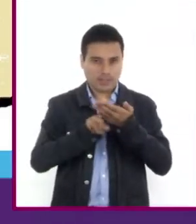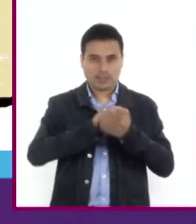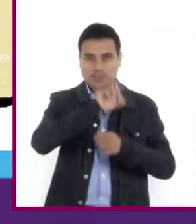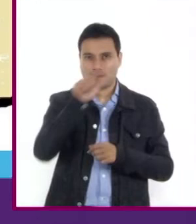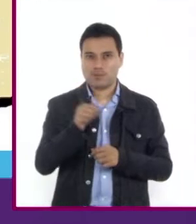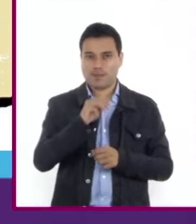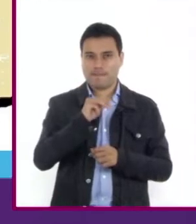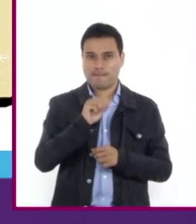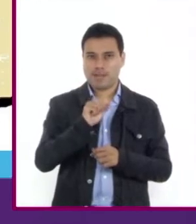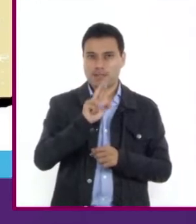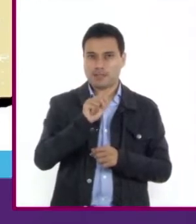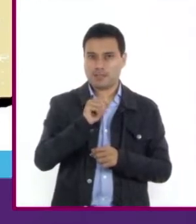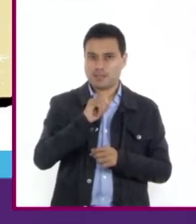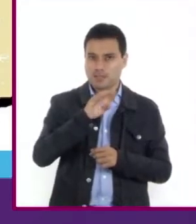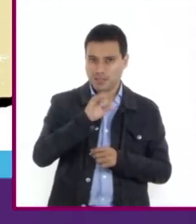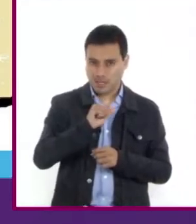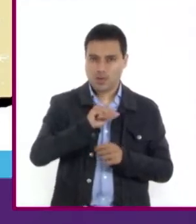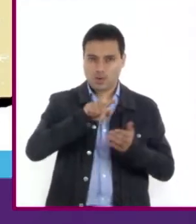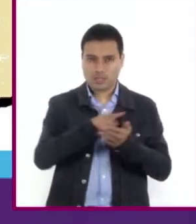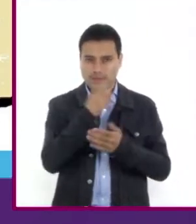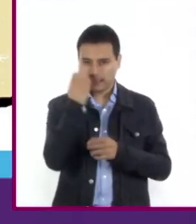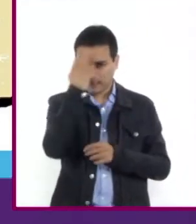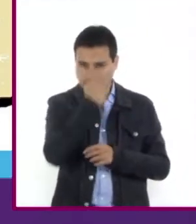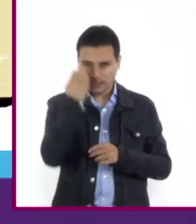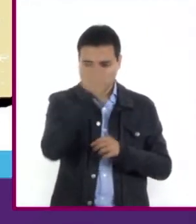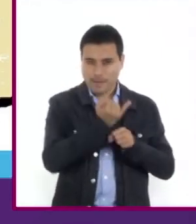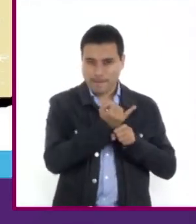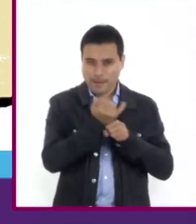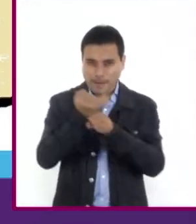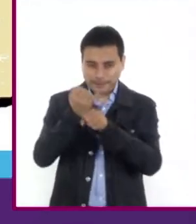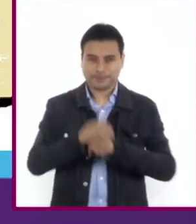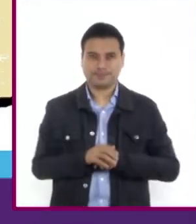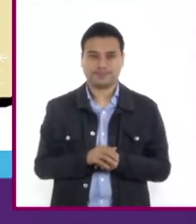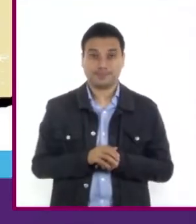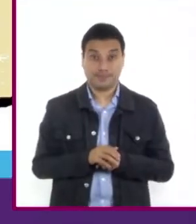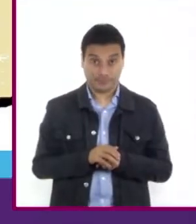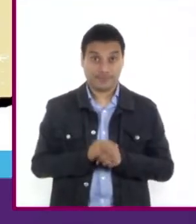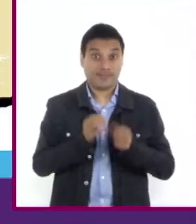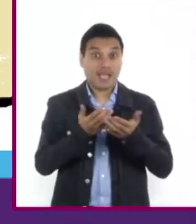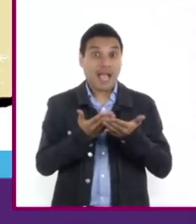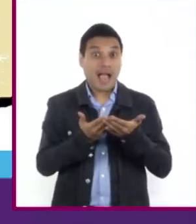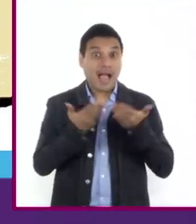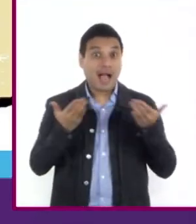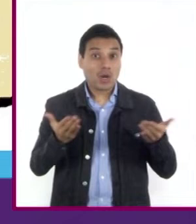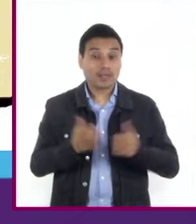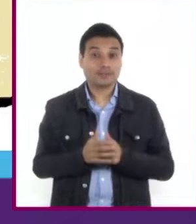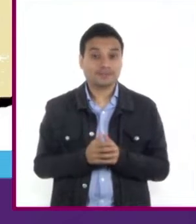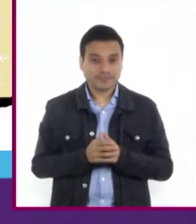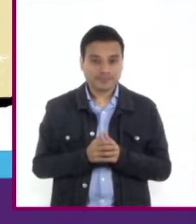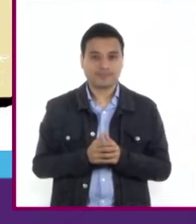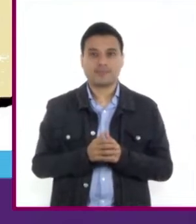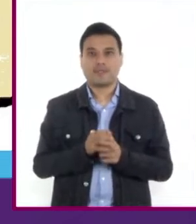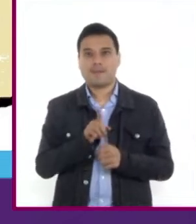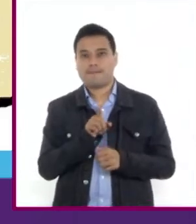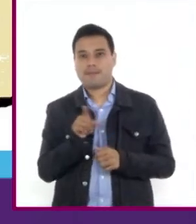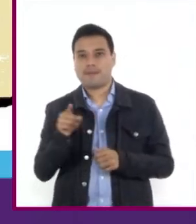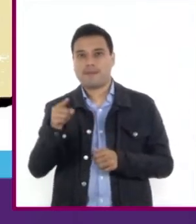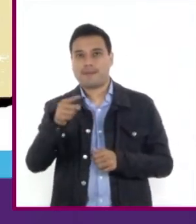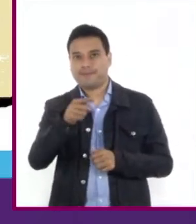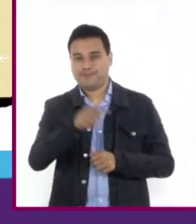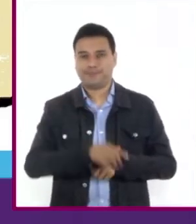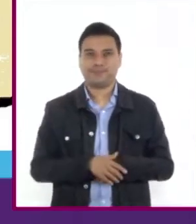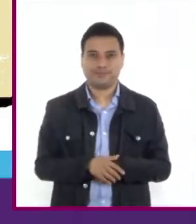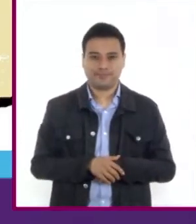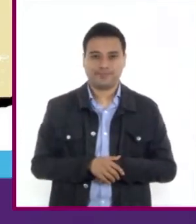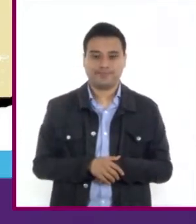a Martinica, donde volvió a explorar las islas del Caribe, pero esta ocasión bordeó la parte continental de